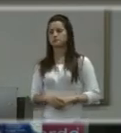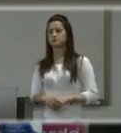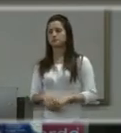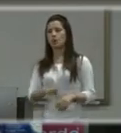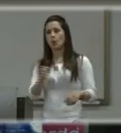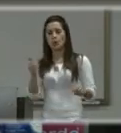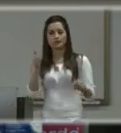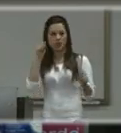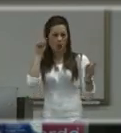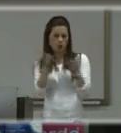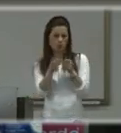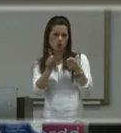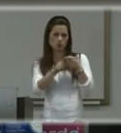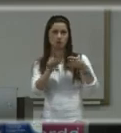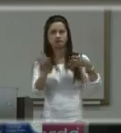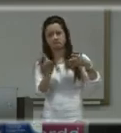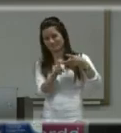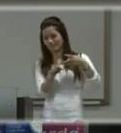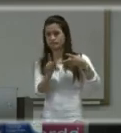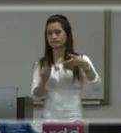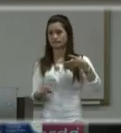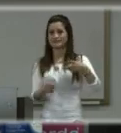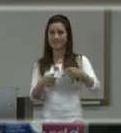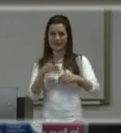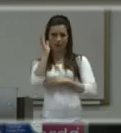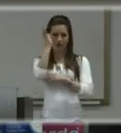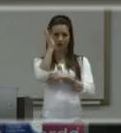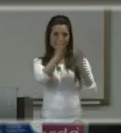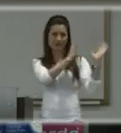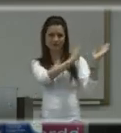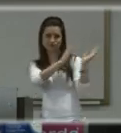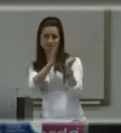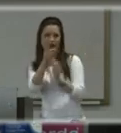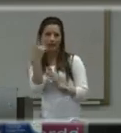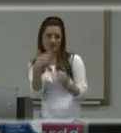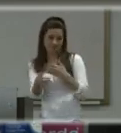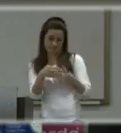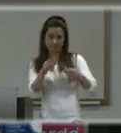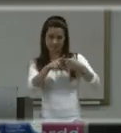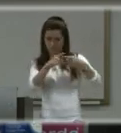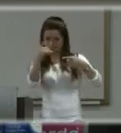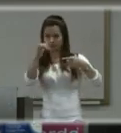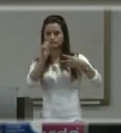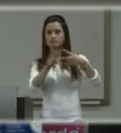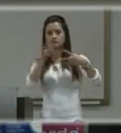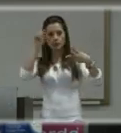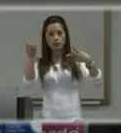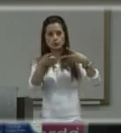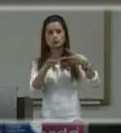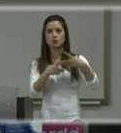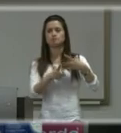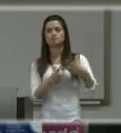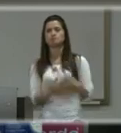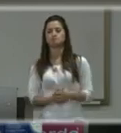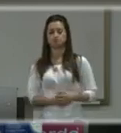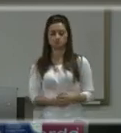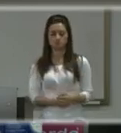Otra de las conclusiones principales, que lo hemos dicho a lo largo del día, es hay una